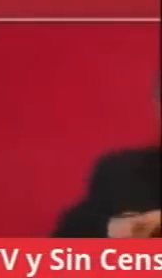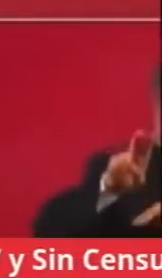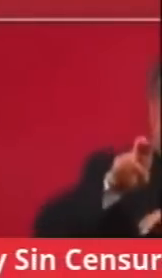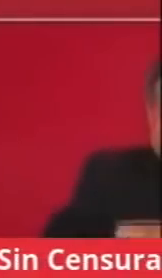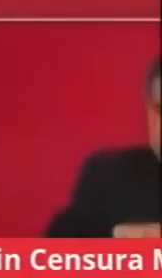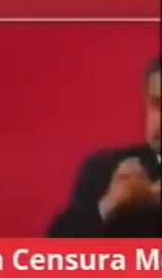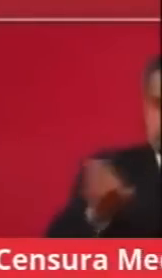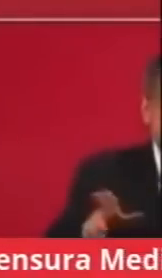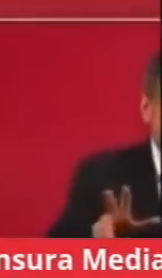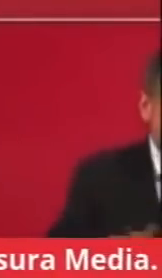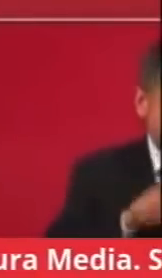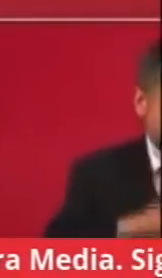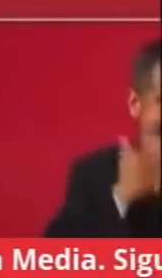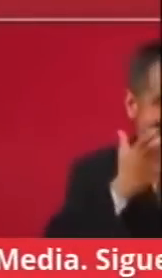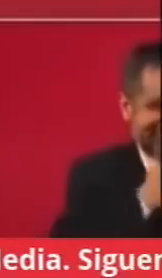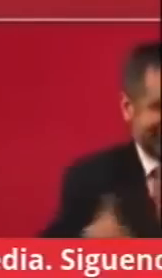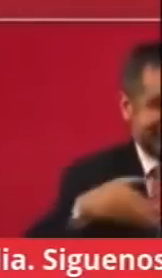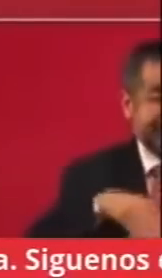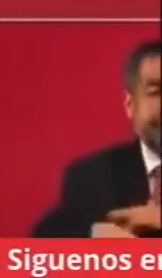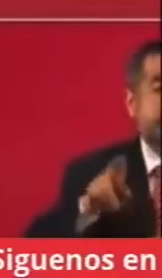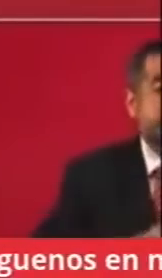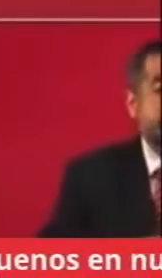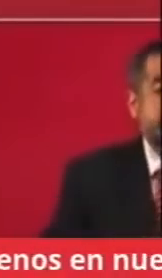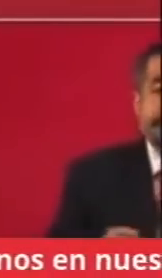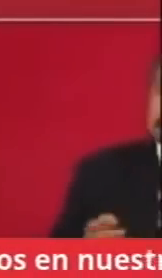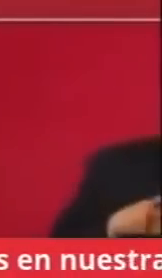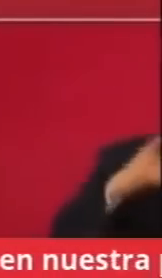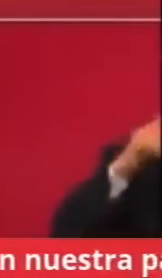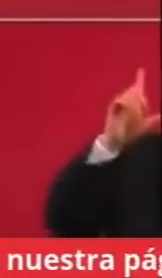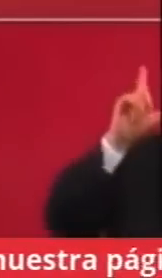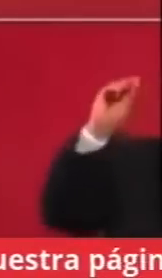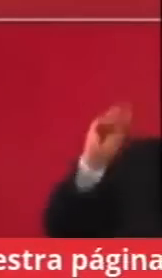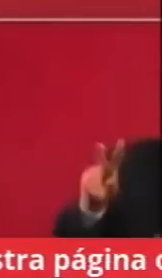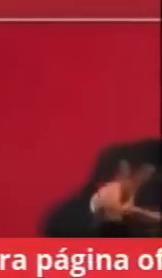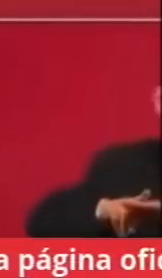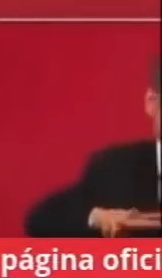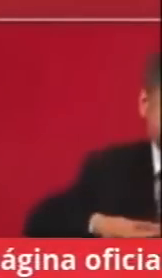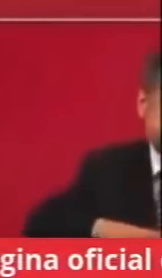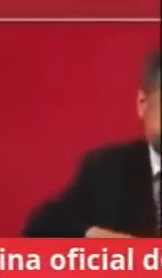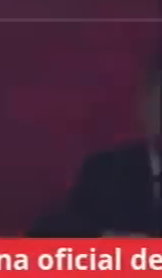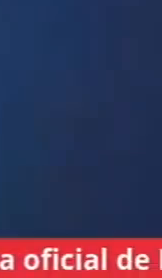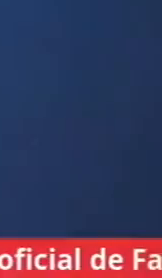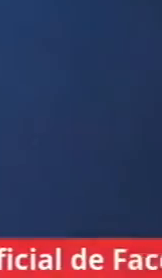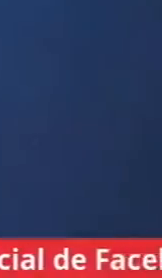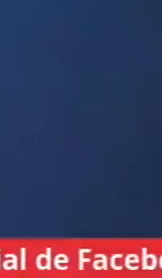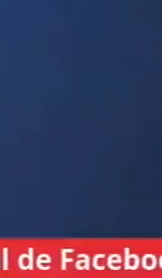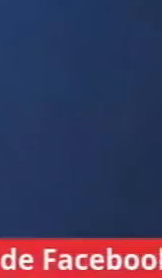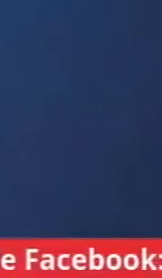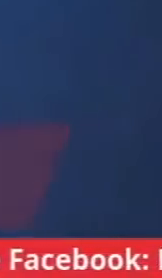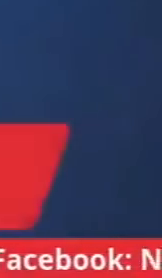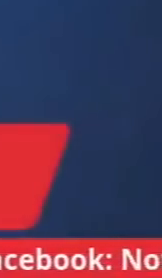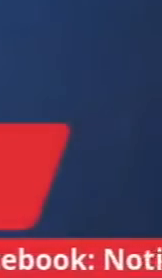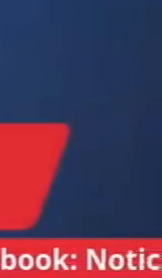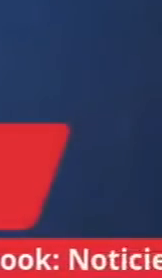Sin lugar a duda, yo creo que siempre es importante, y por eso se preparan los miembros del Servicio Exterior Mexicano para poder ocupar este tipo de cargos,